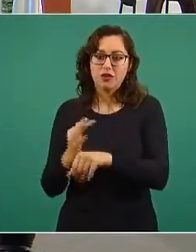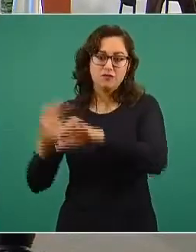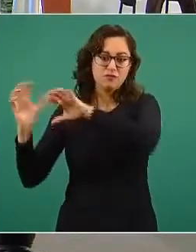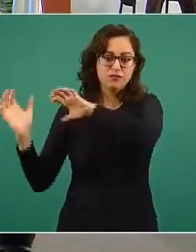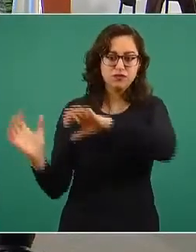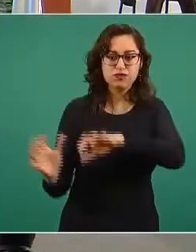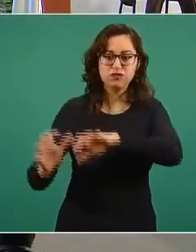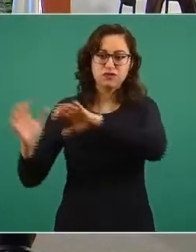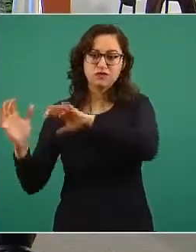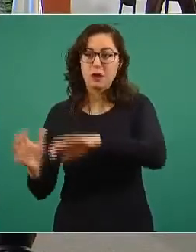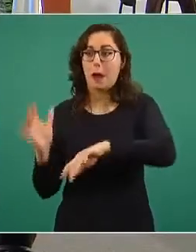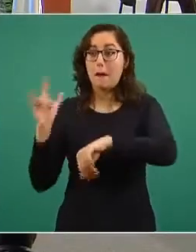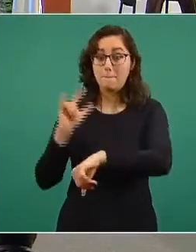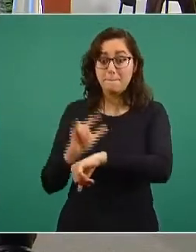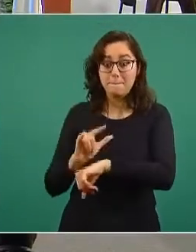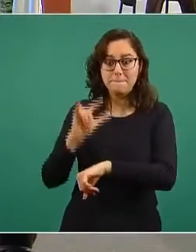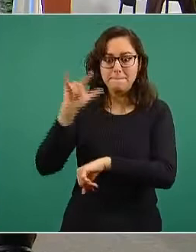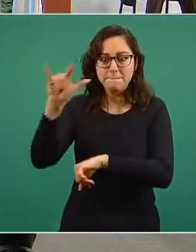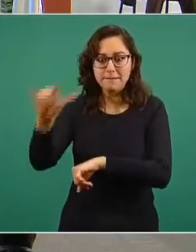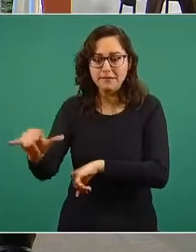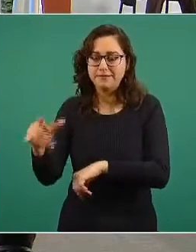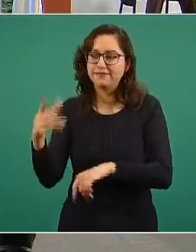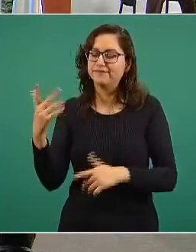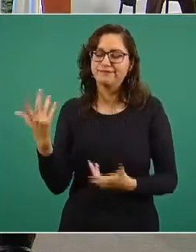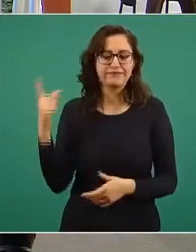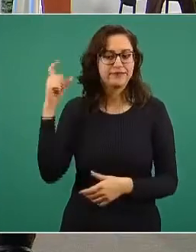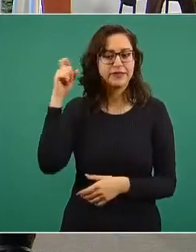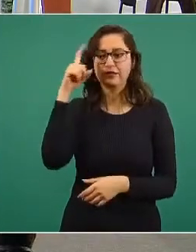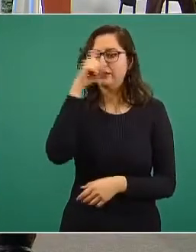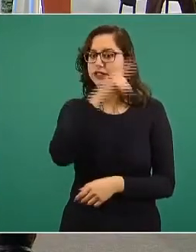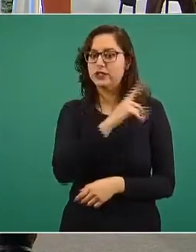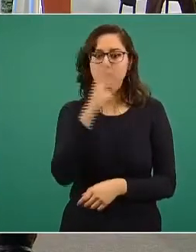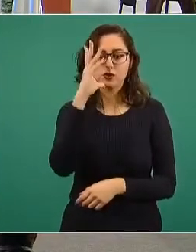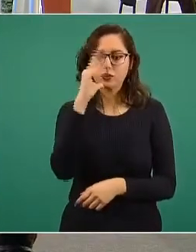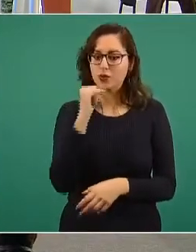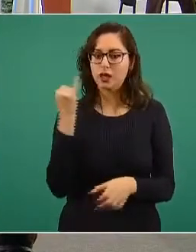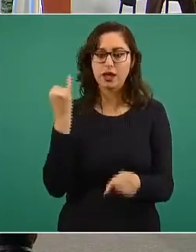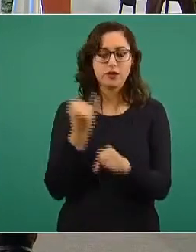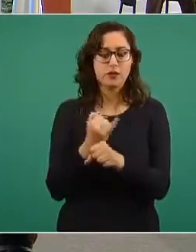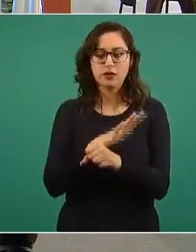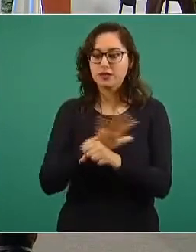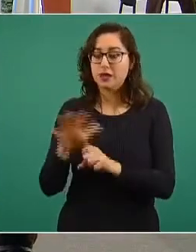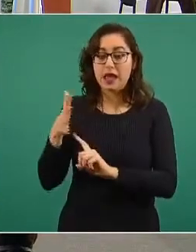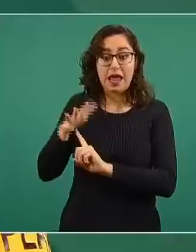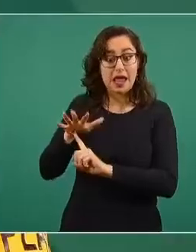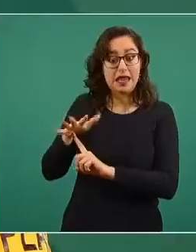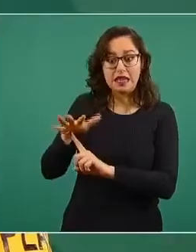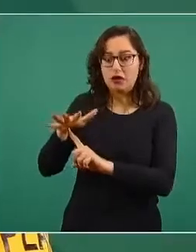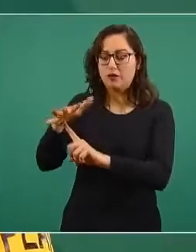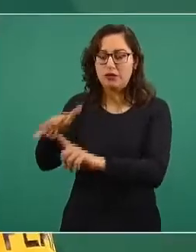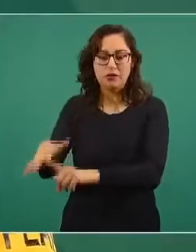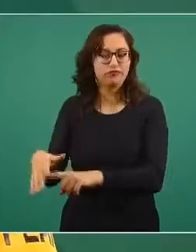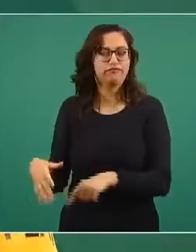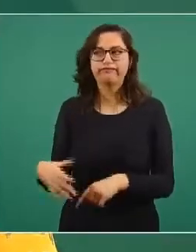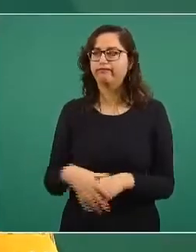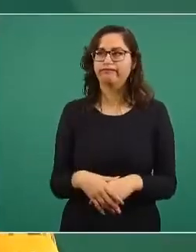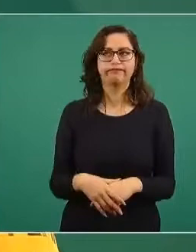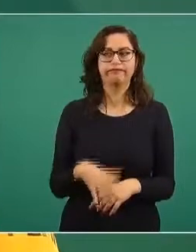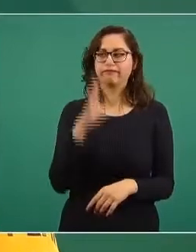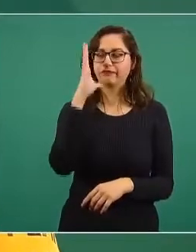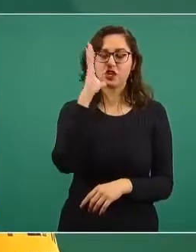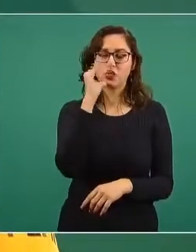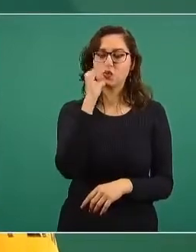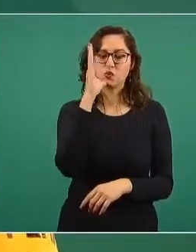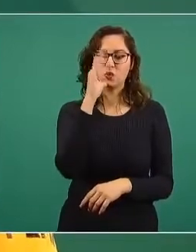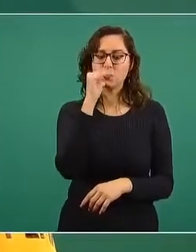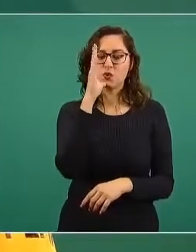que nos impedía realizar los vuelos en helicóptero que teníamos programados